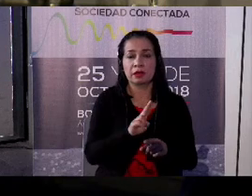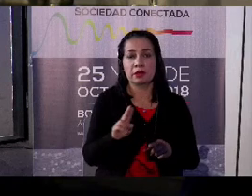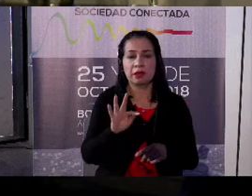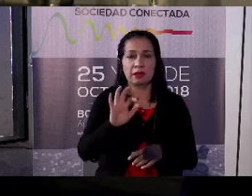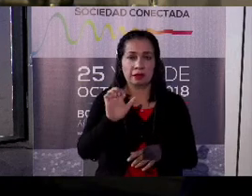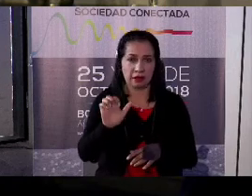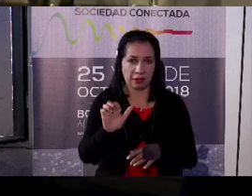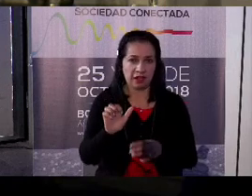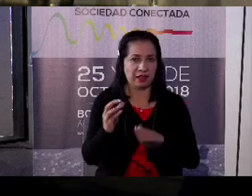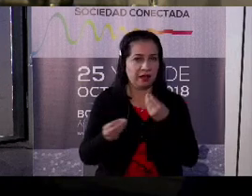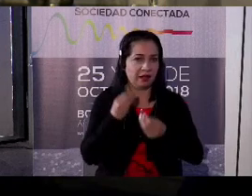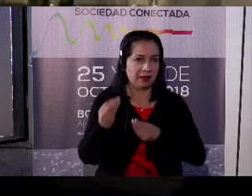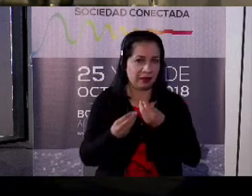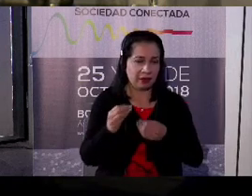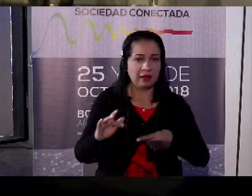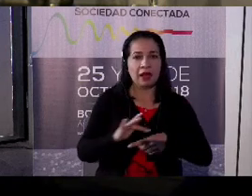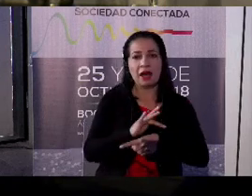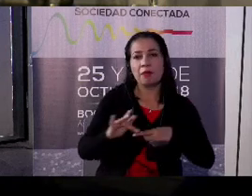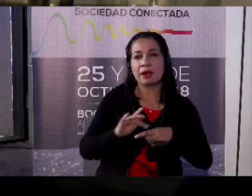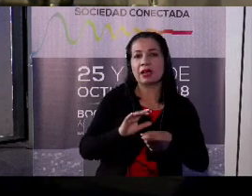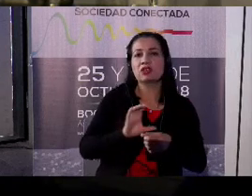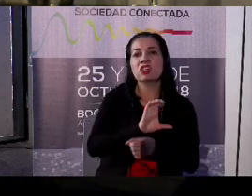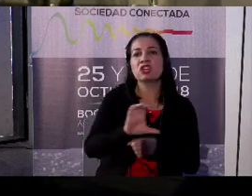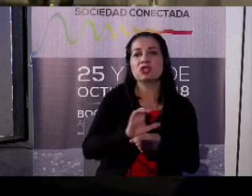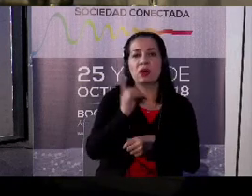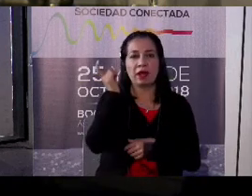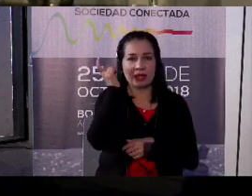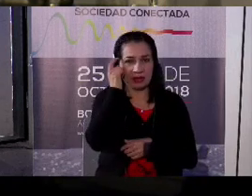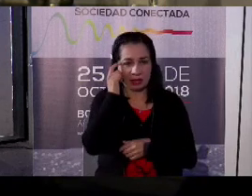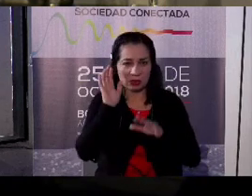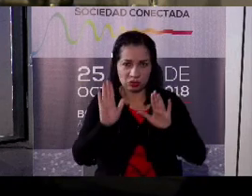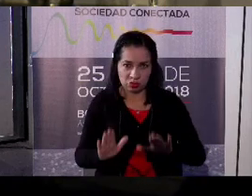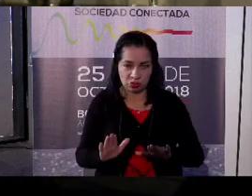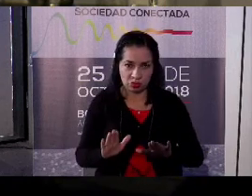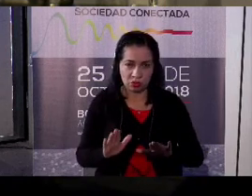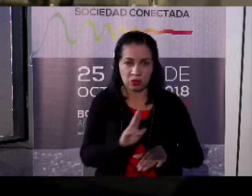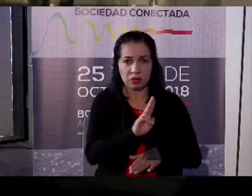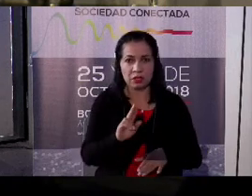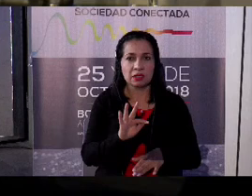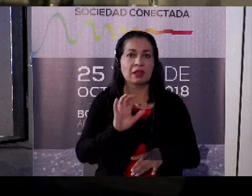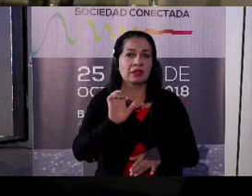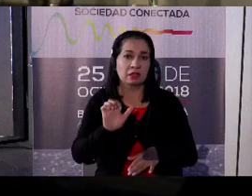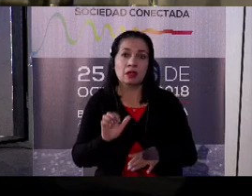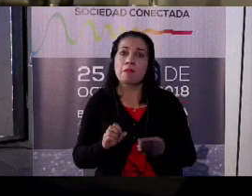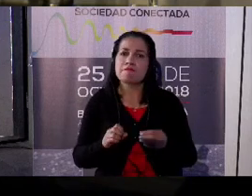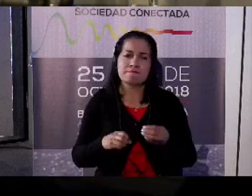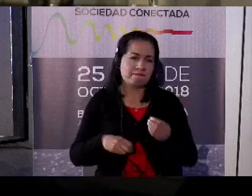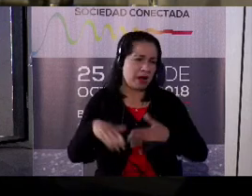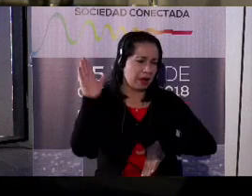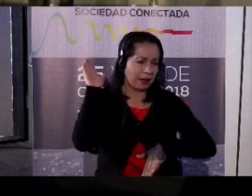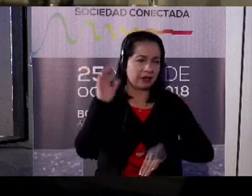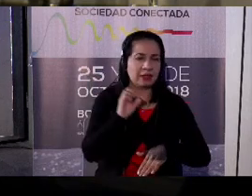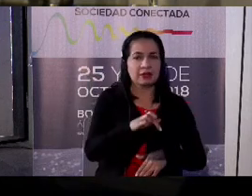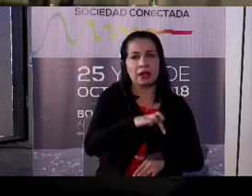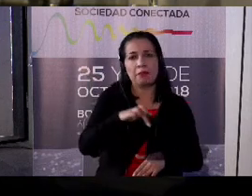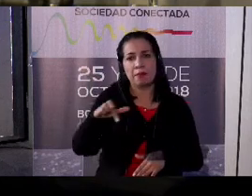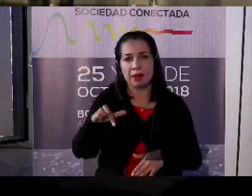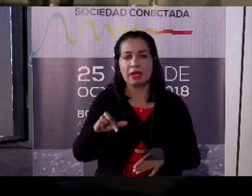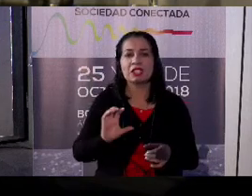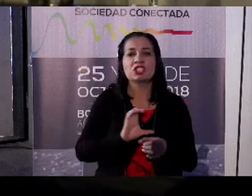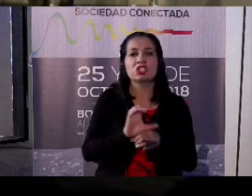inteligentes ZTE tiene la mayor cantidad de aplicaciones de ciudades inteligentes en